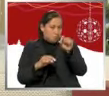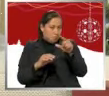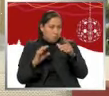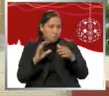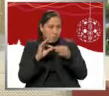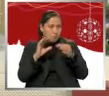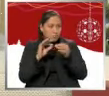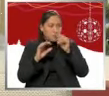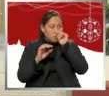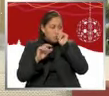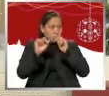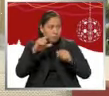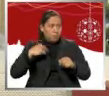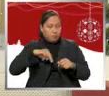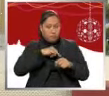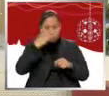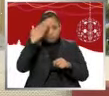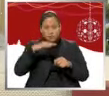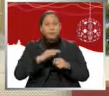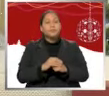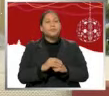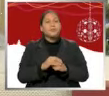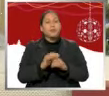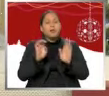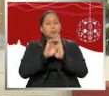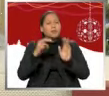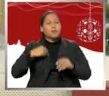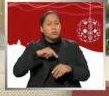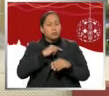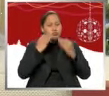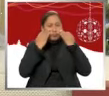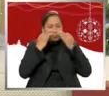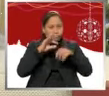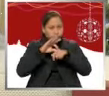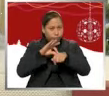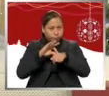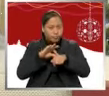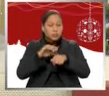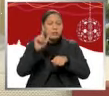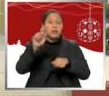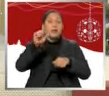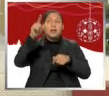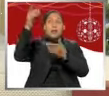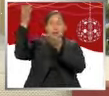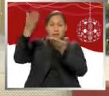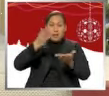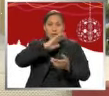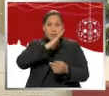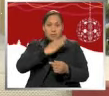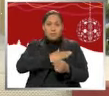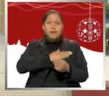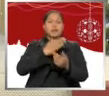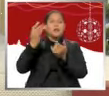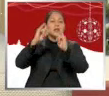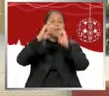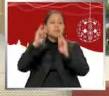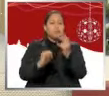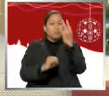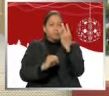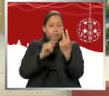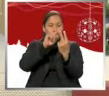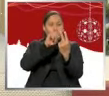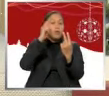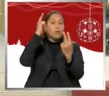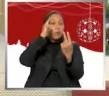poco, ¿no? de lo que se sabe, porque lo que sí tenemos constancia es que los españoles trajeron dos vírgenes, la Virgen de